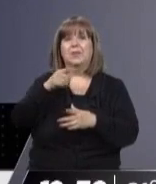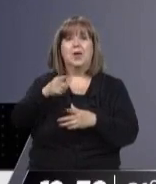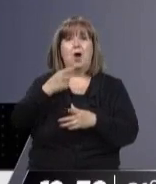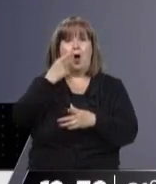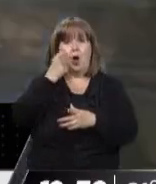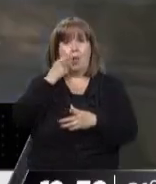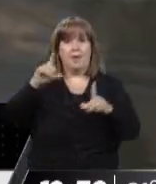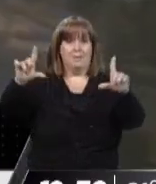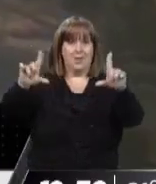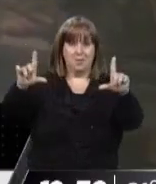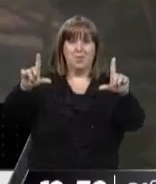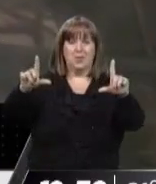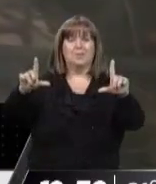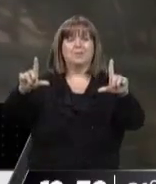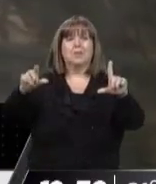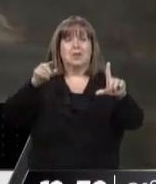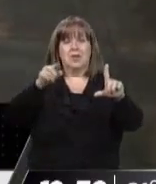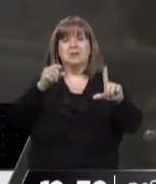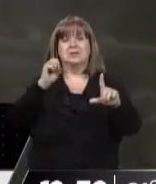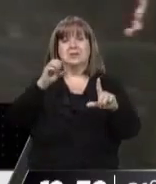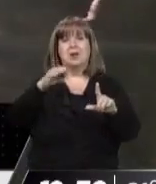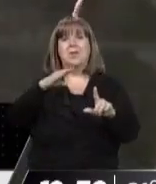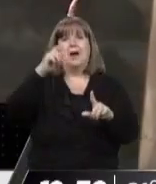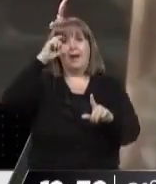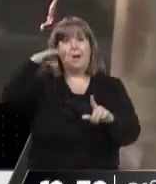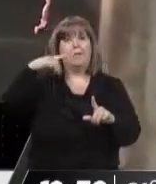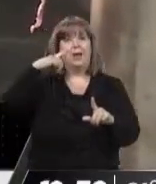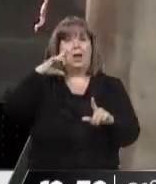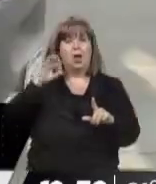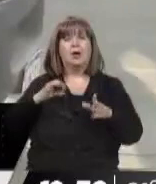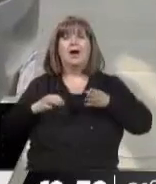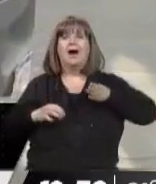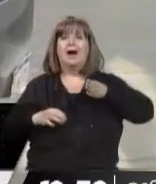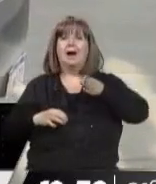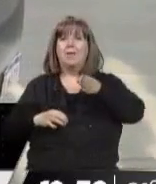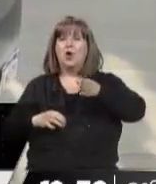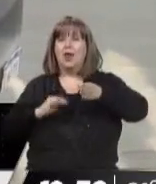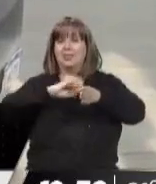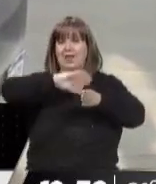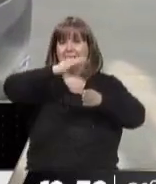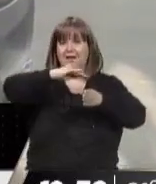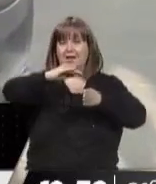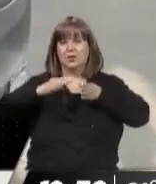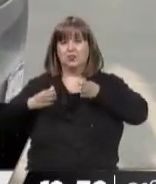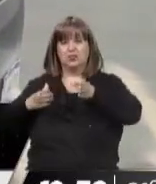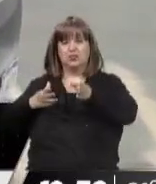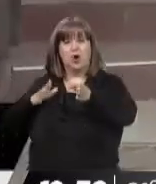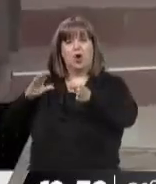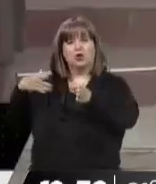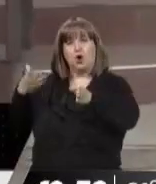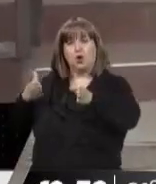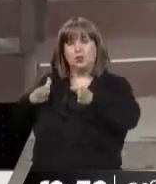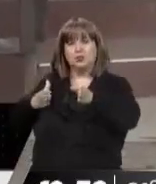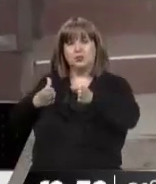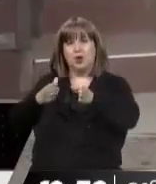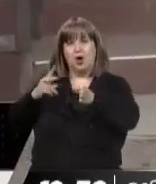hombre que estamos viendo en imágenes, la víctima Emilio Jiménez, circulaba en su camioneta Amarok cuando fue interceptado por los vehículos que